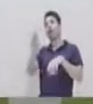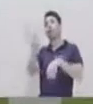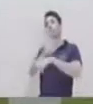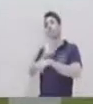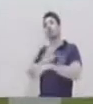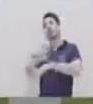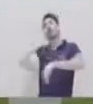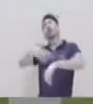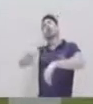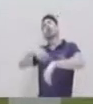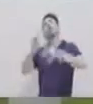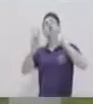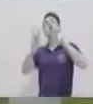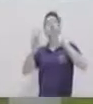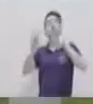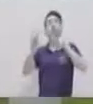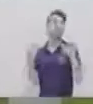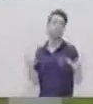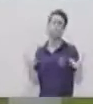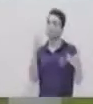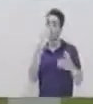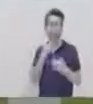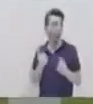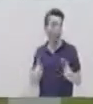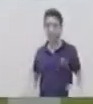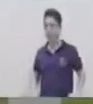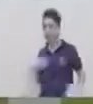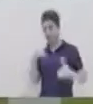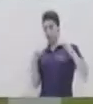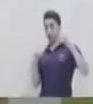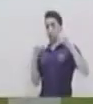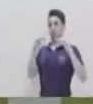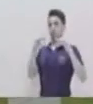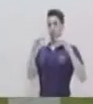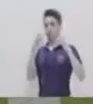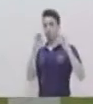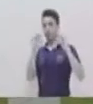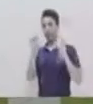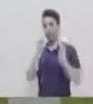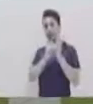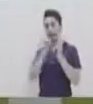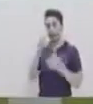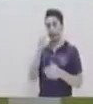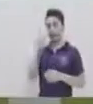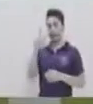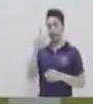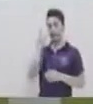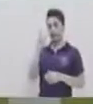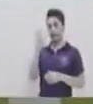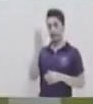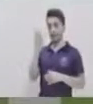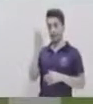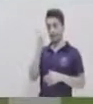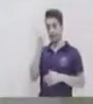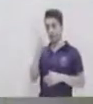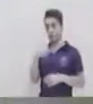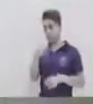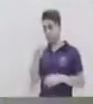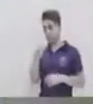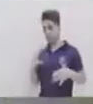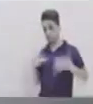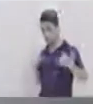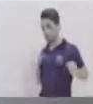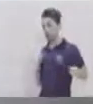mucha televisión, o sea, no hay un equilibrio. Entonces en nuestra vida debe haber un equilibrio para que nuestro cuerpo pues esté siempre activo